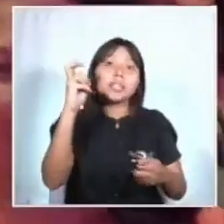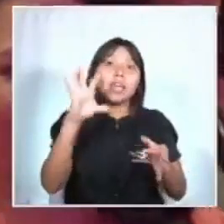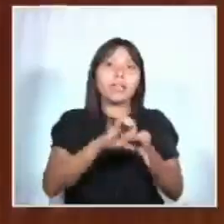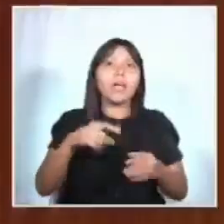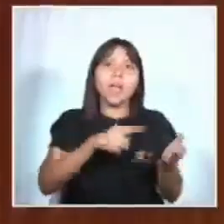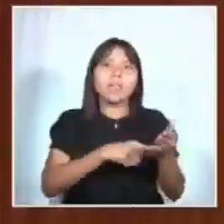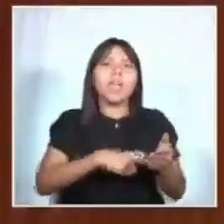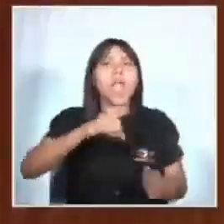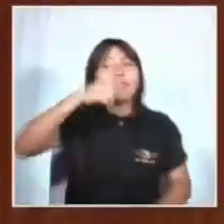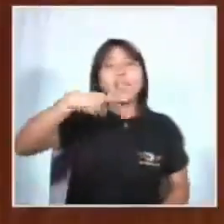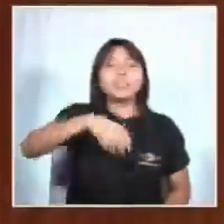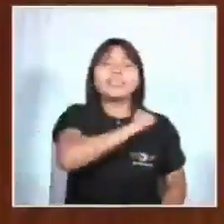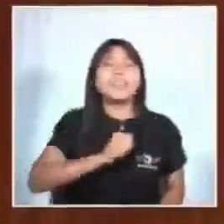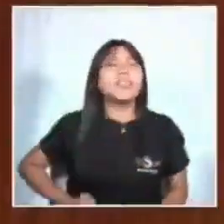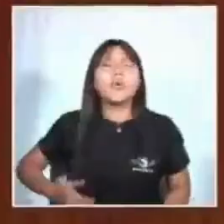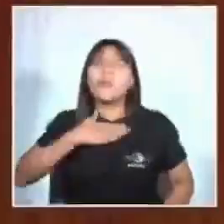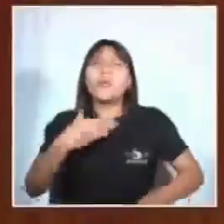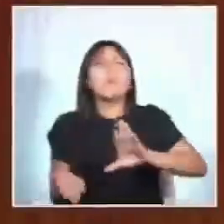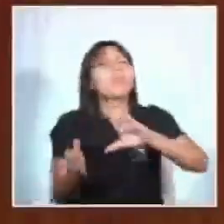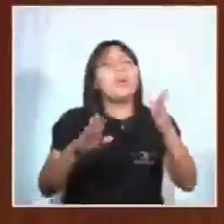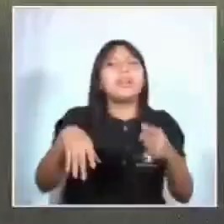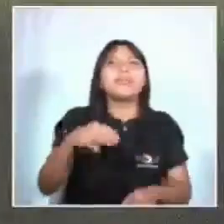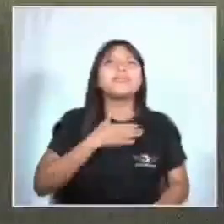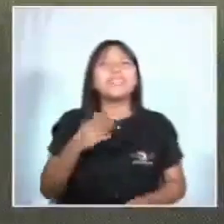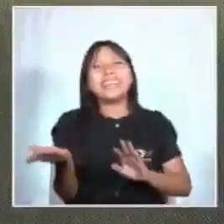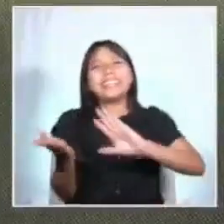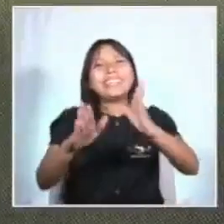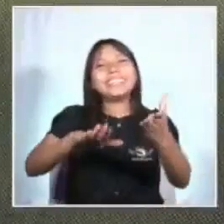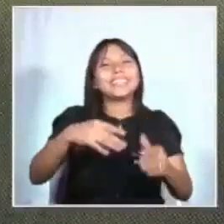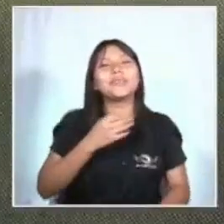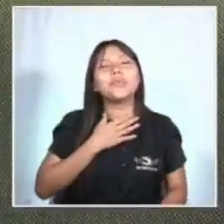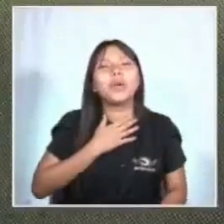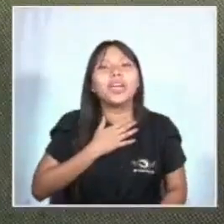que le dijiste: Señor, me muero, me muero, me muero,